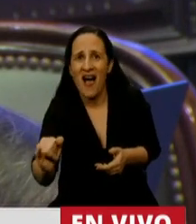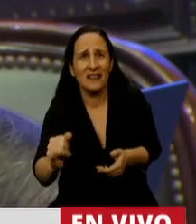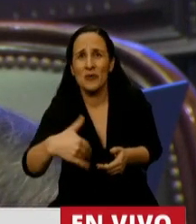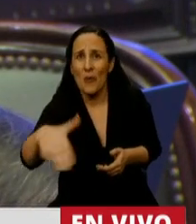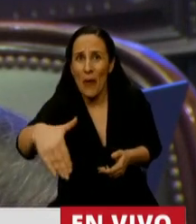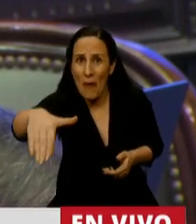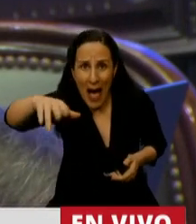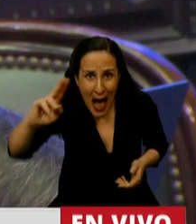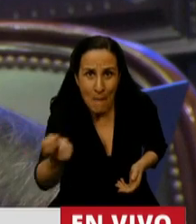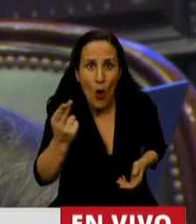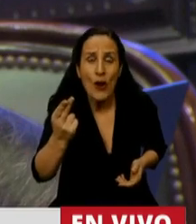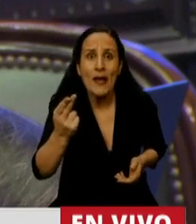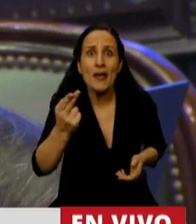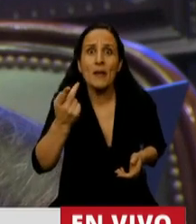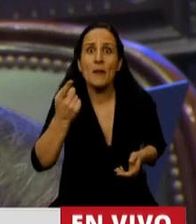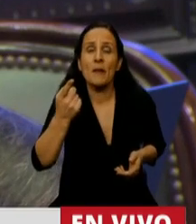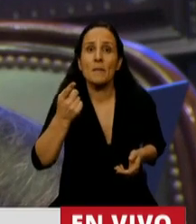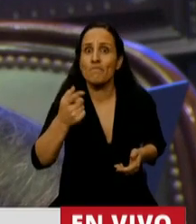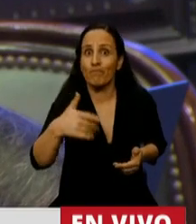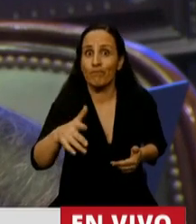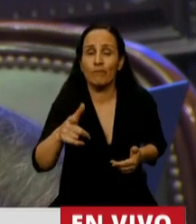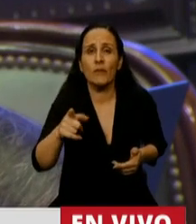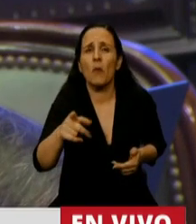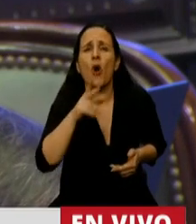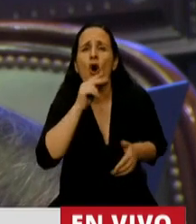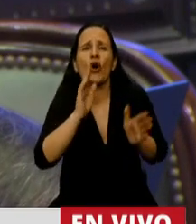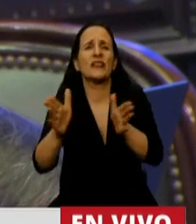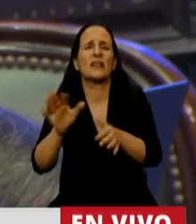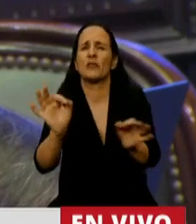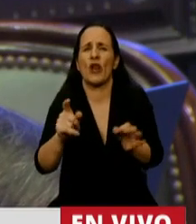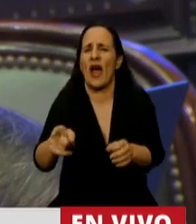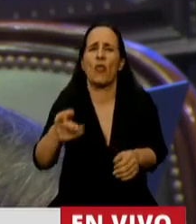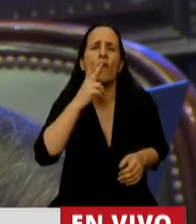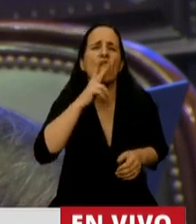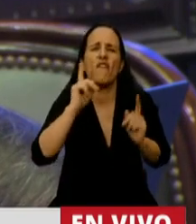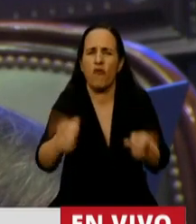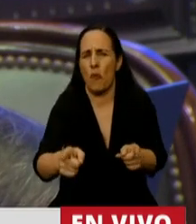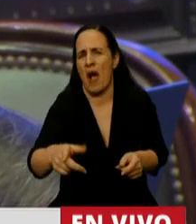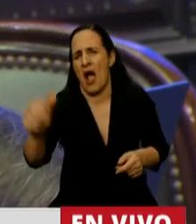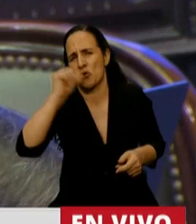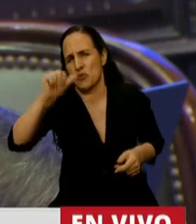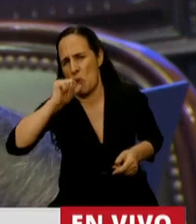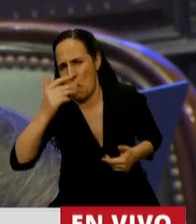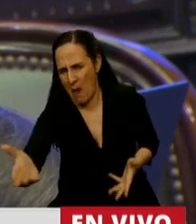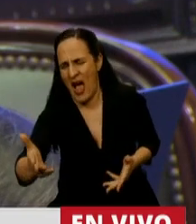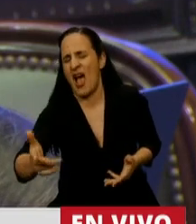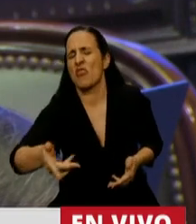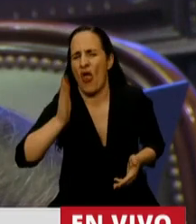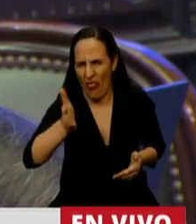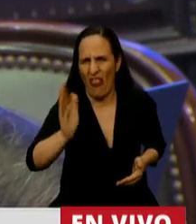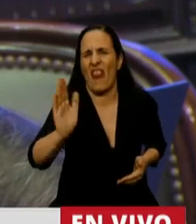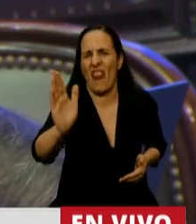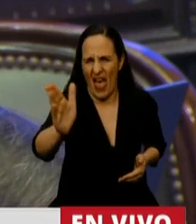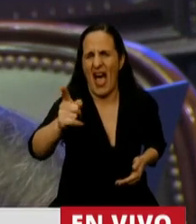terminal que no tiene que hacer ningún tratamiento que siga fumando que siga tomando y que le meta para